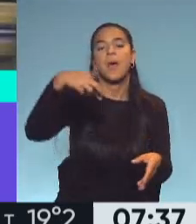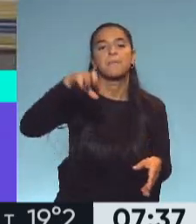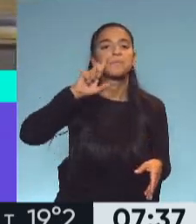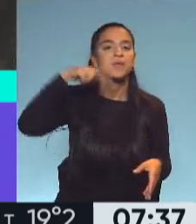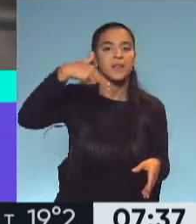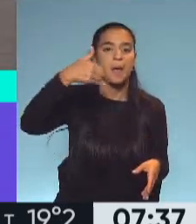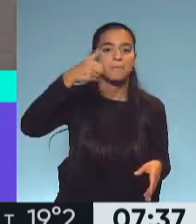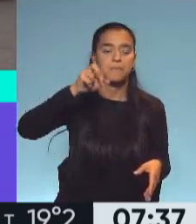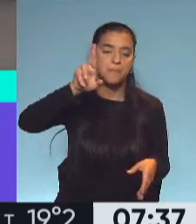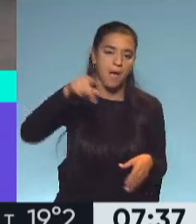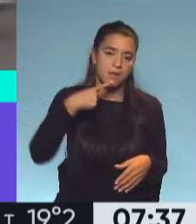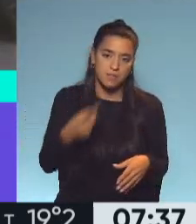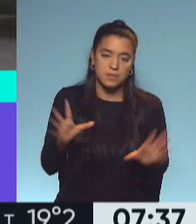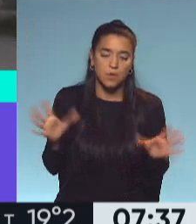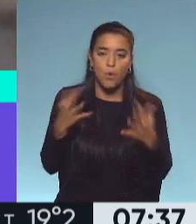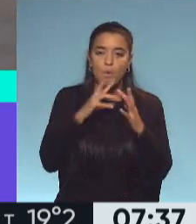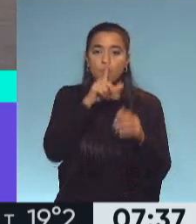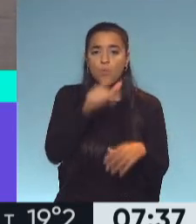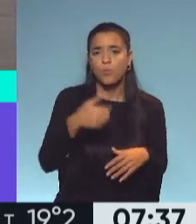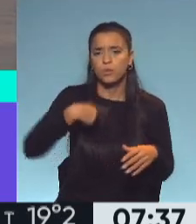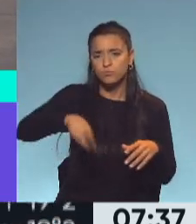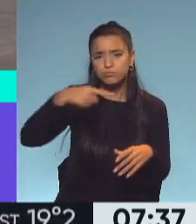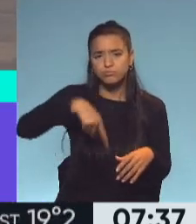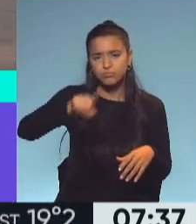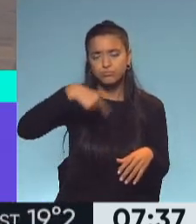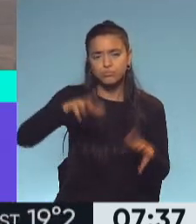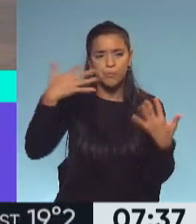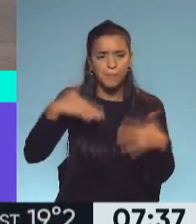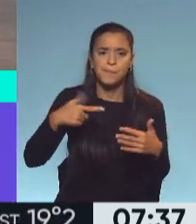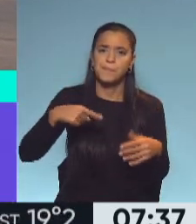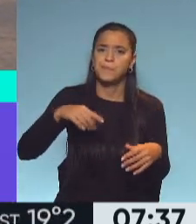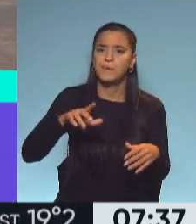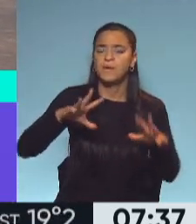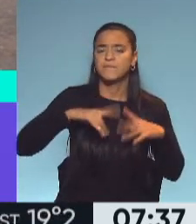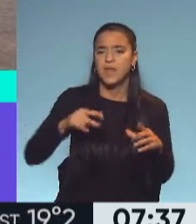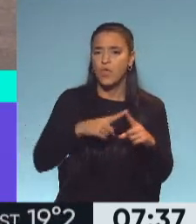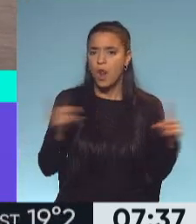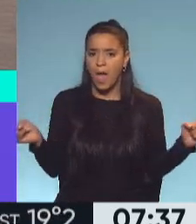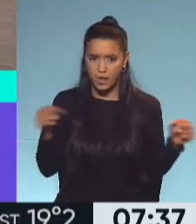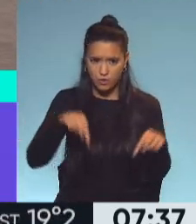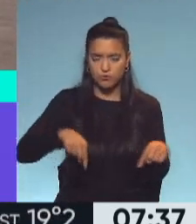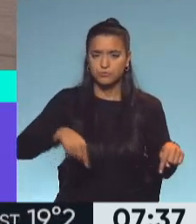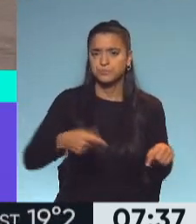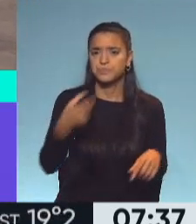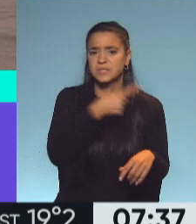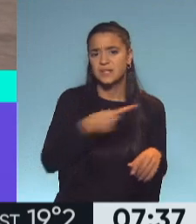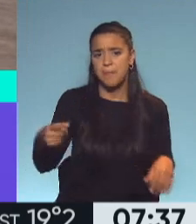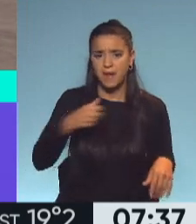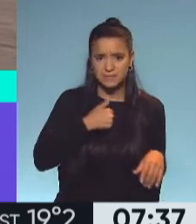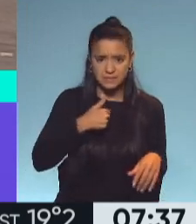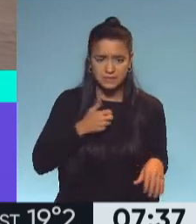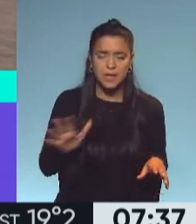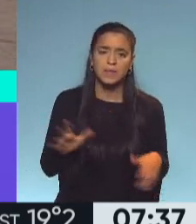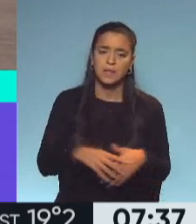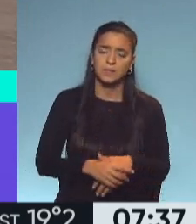que es naturalmente una ruta muy transitada en un feriado largo como es este de Semana Santa, que promete